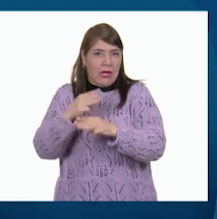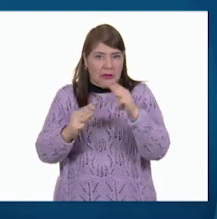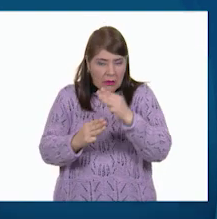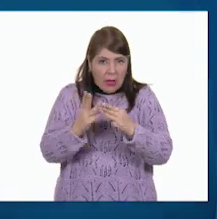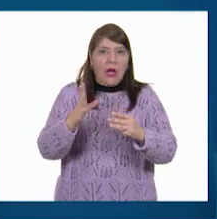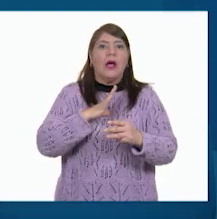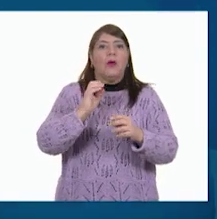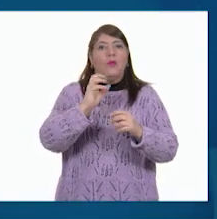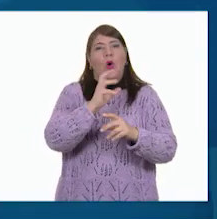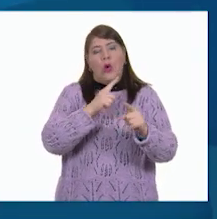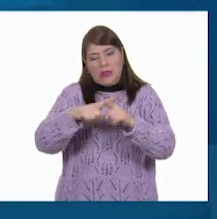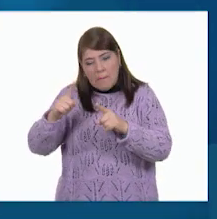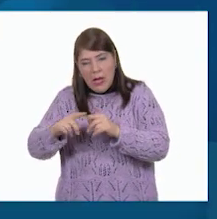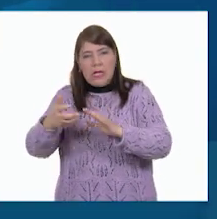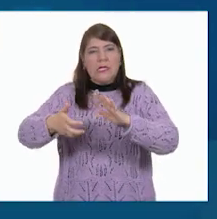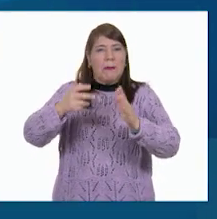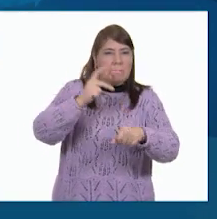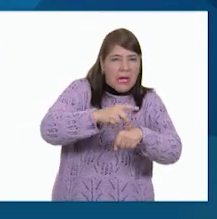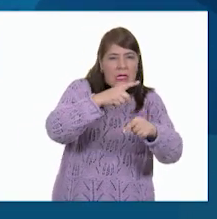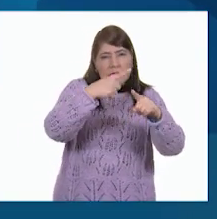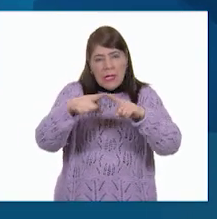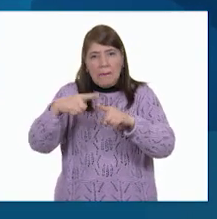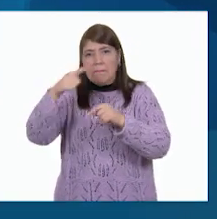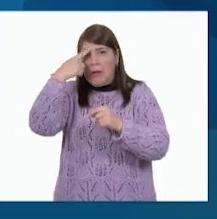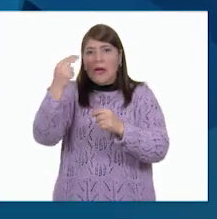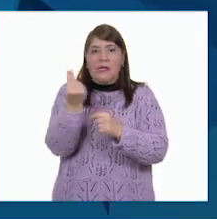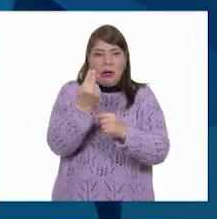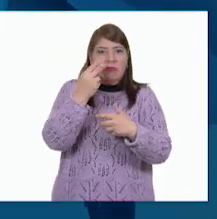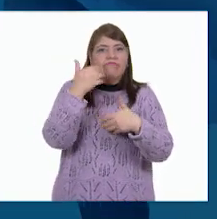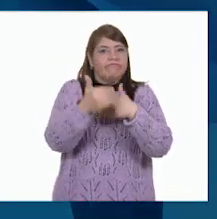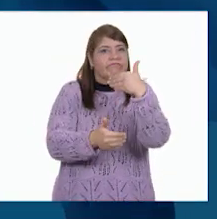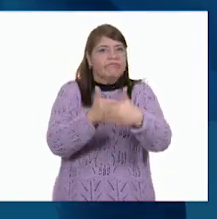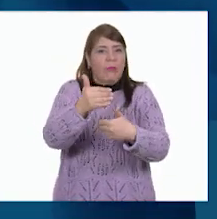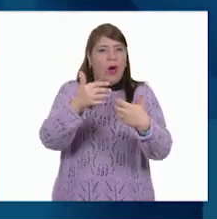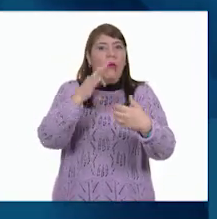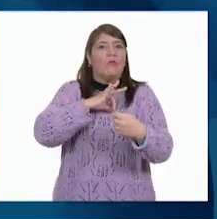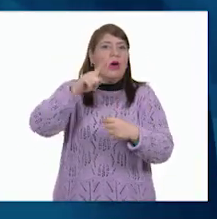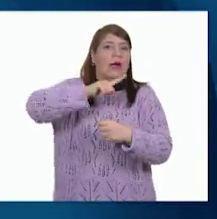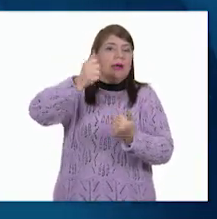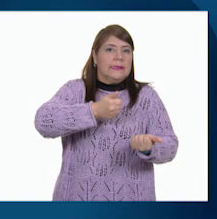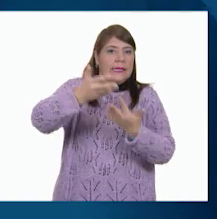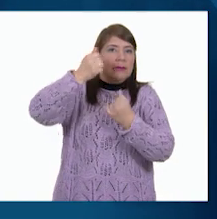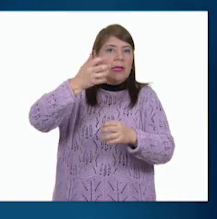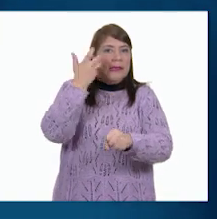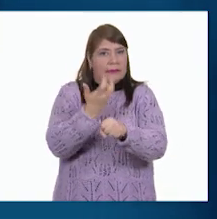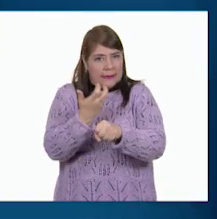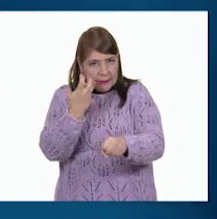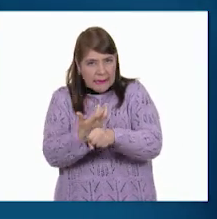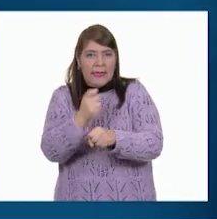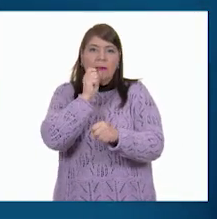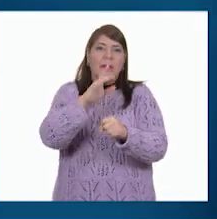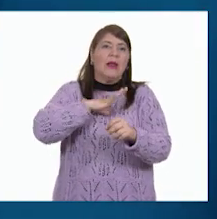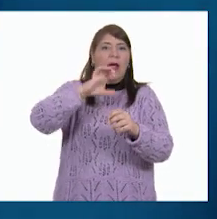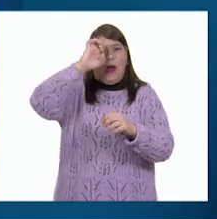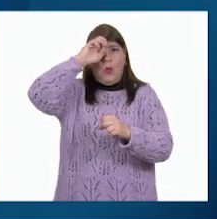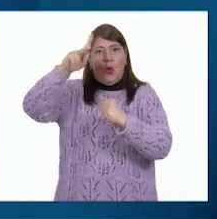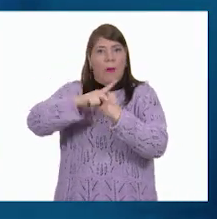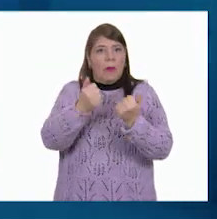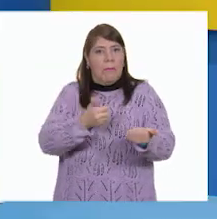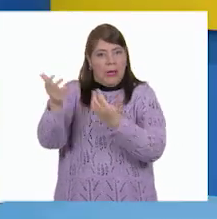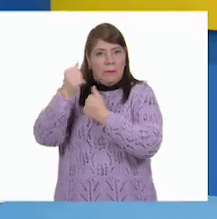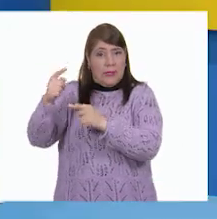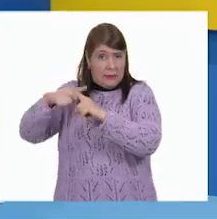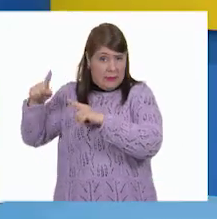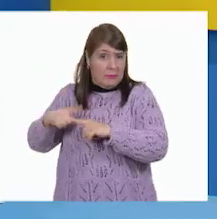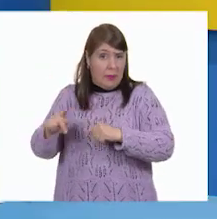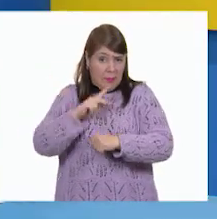minerales y combustibles, necesarias para el desarrollo industrial de los Estados Unidos de América y de todas las potencias europeas. Sí,